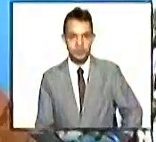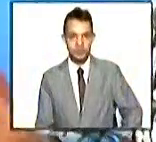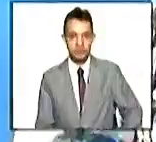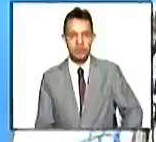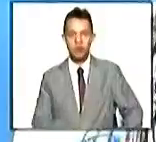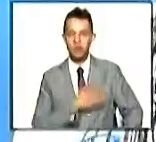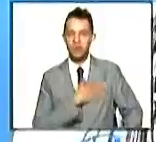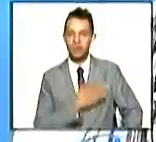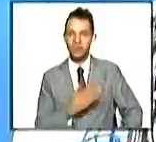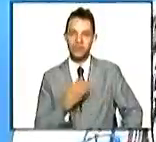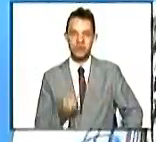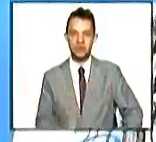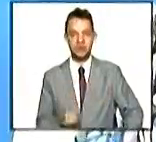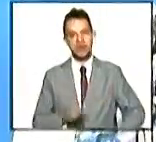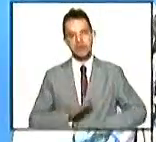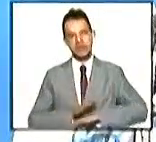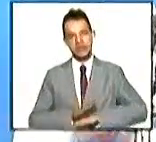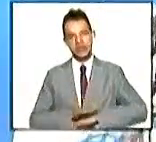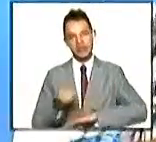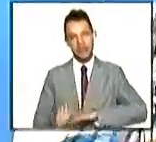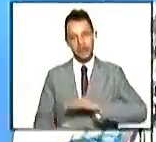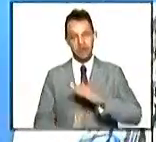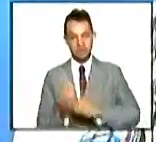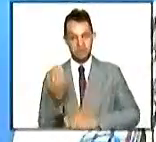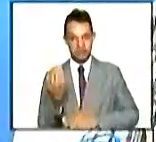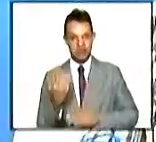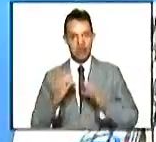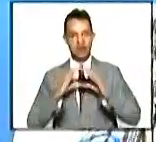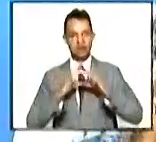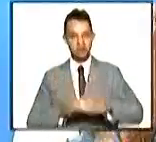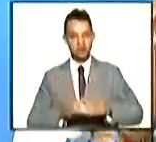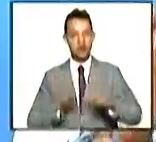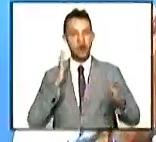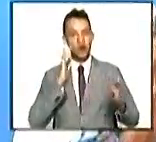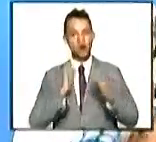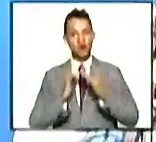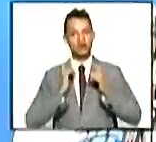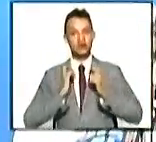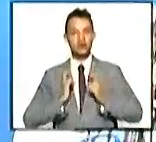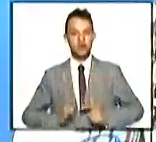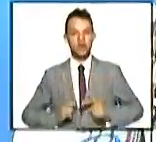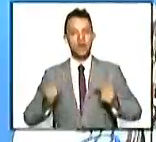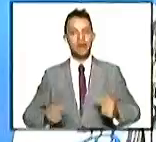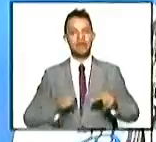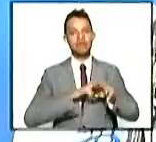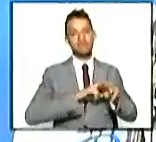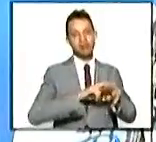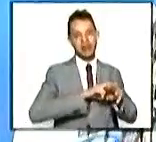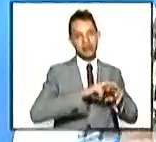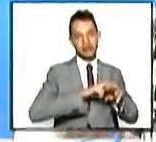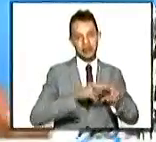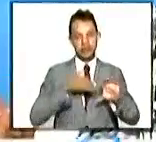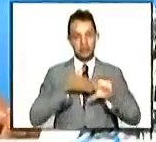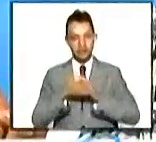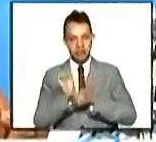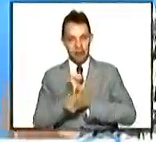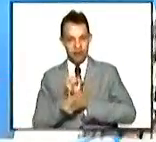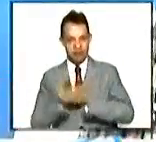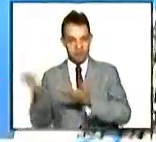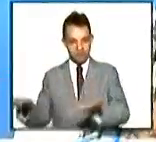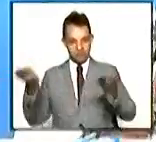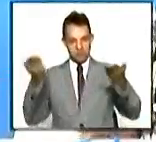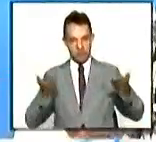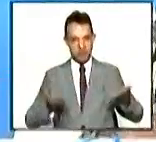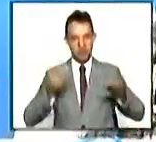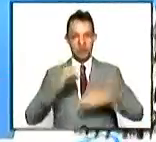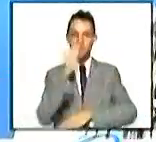Qué maravilla poder compartir con ustedes a esta hora de la tarde en directo desde nuestros estudios en Manizales de Telecafé. Aquí estamos para todo el país